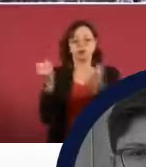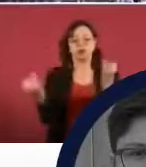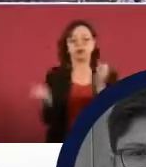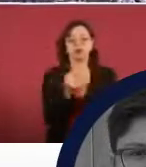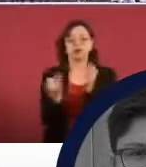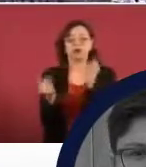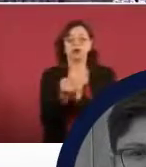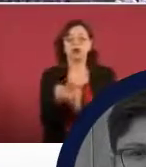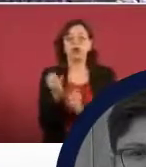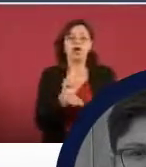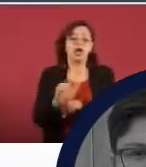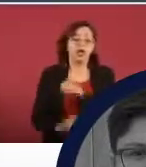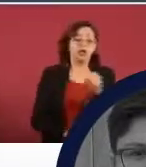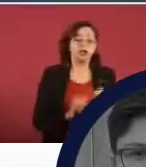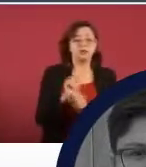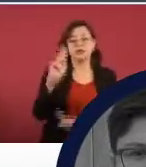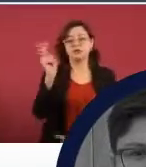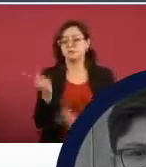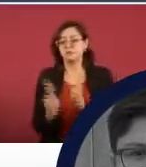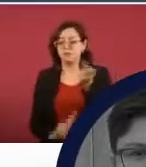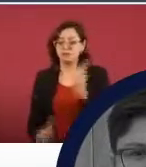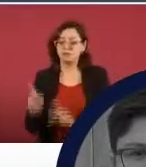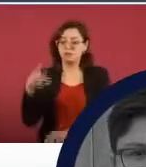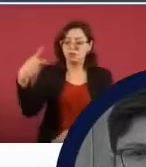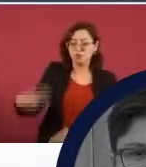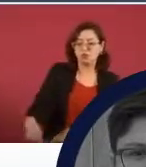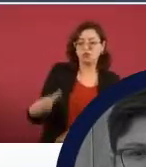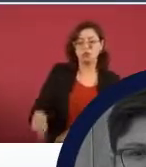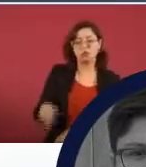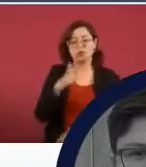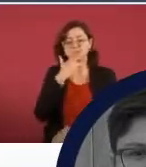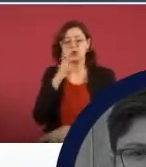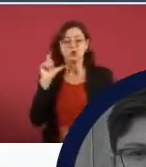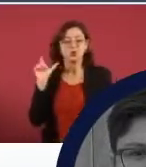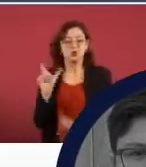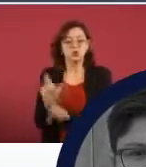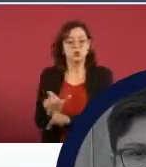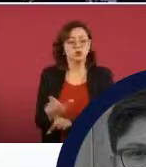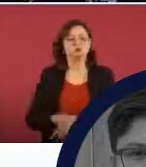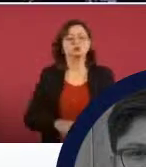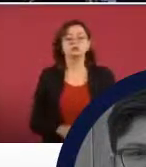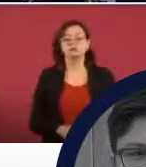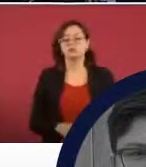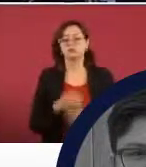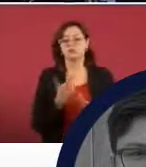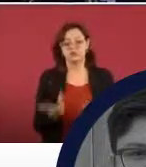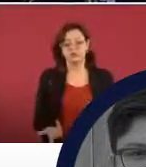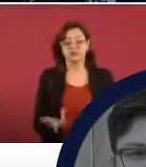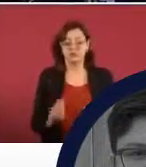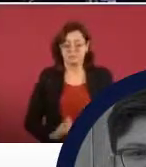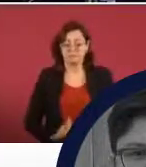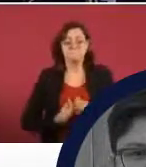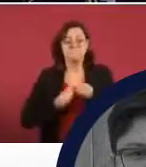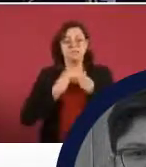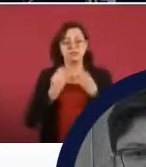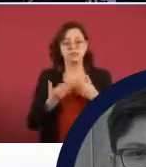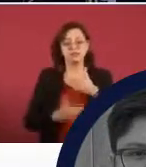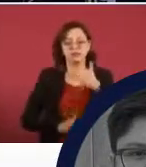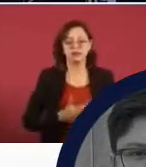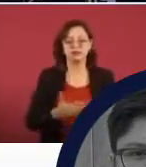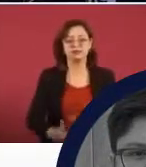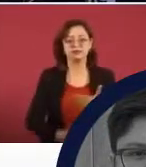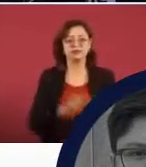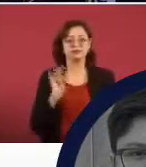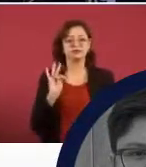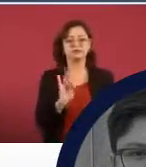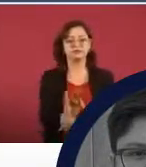a la realización del proyecto nacional, incluso a la reconstrucción del tejido social, es la escalada de